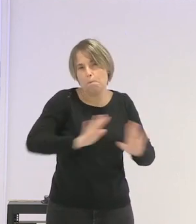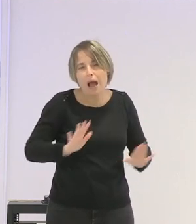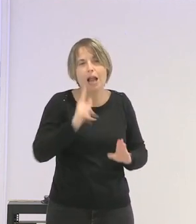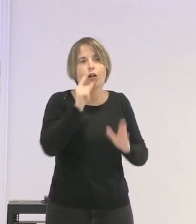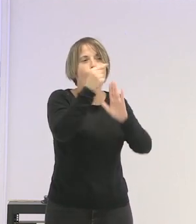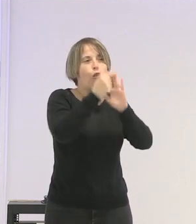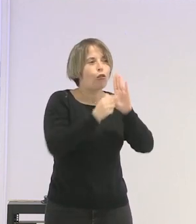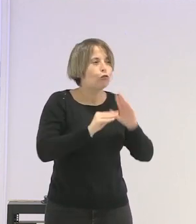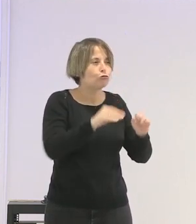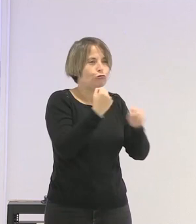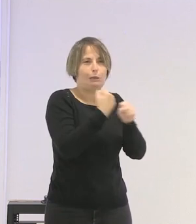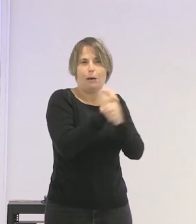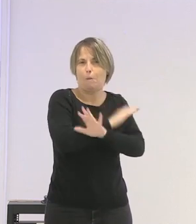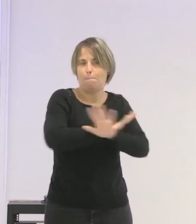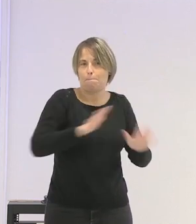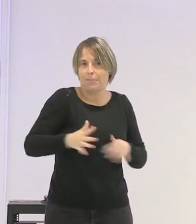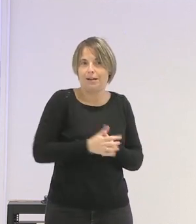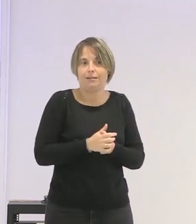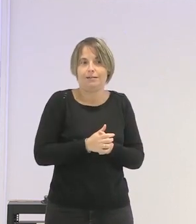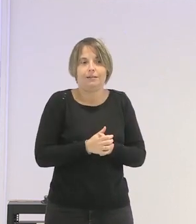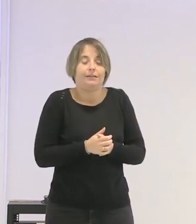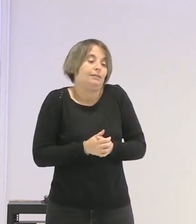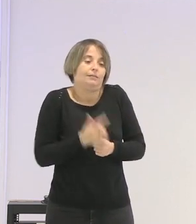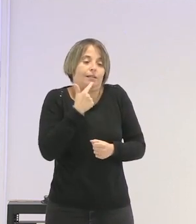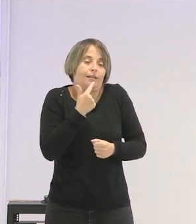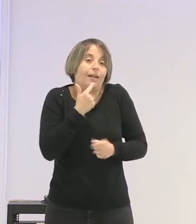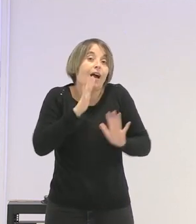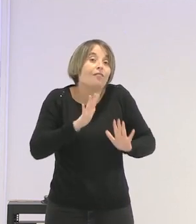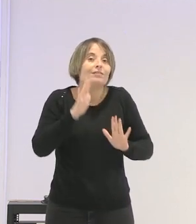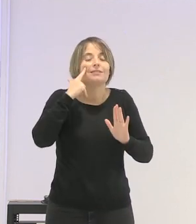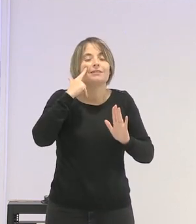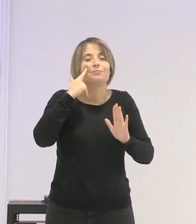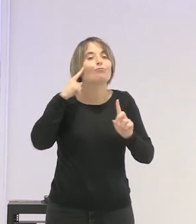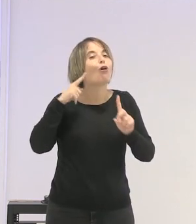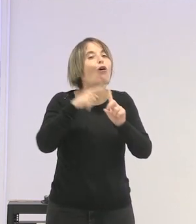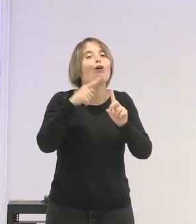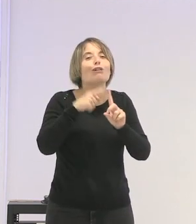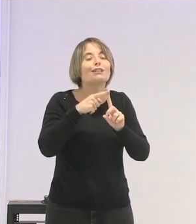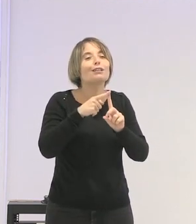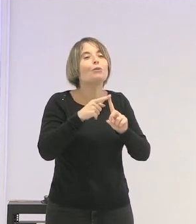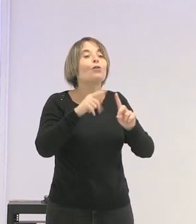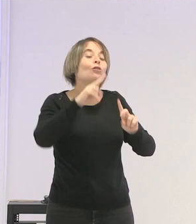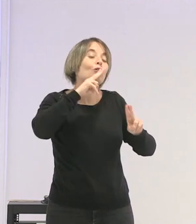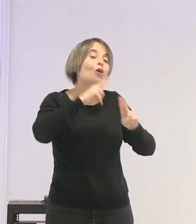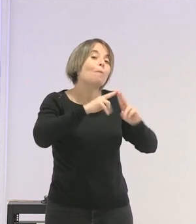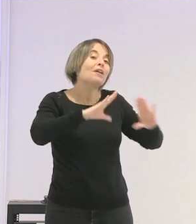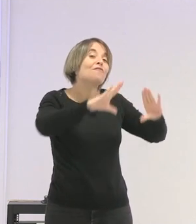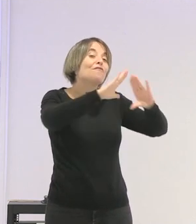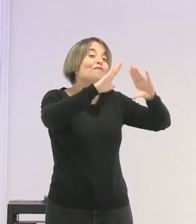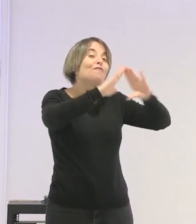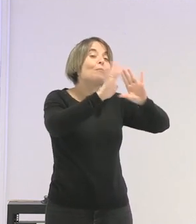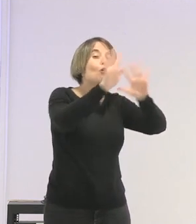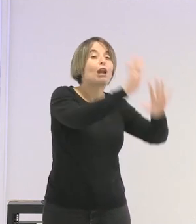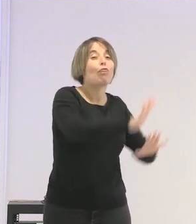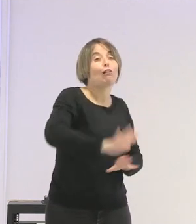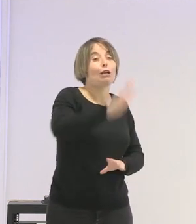condiciones, y de alguna manera, pues ella lo dice así, ¿no? En el fondo, este femonacionalismo lo que quiere es liberar